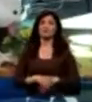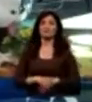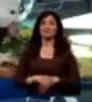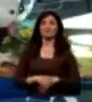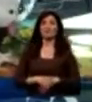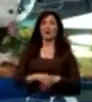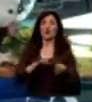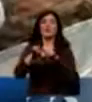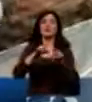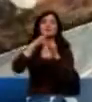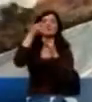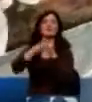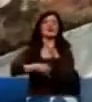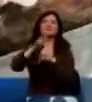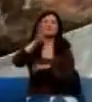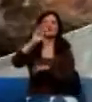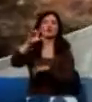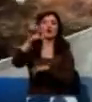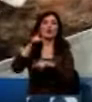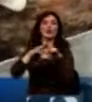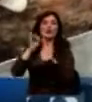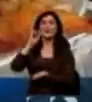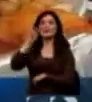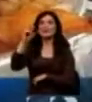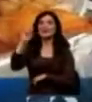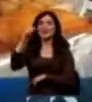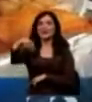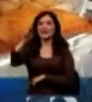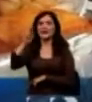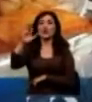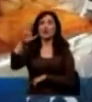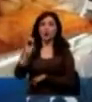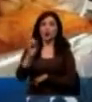final será este 26 de julio en el mercado Iñaquito. Allí los